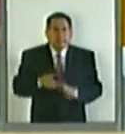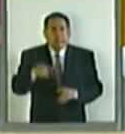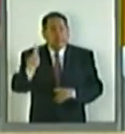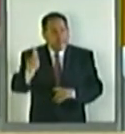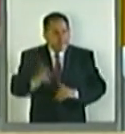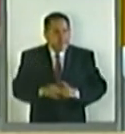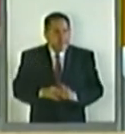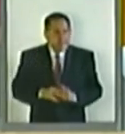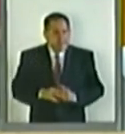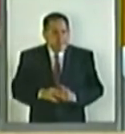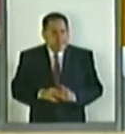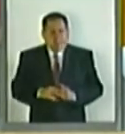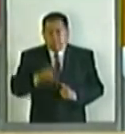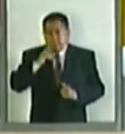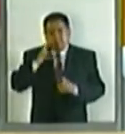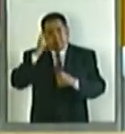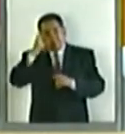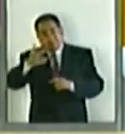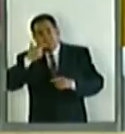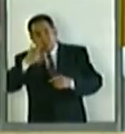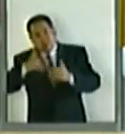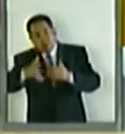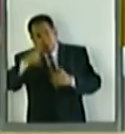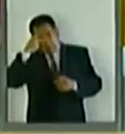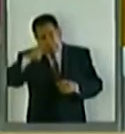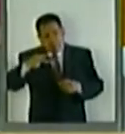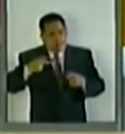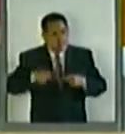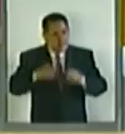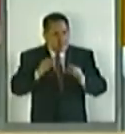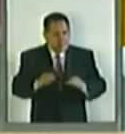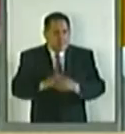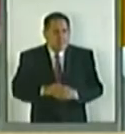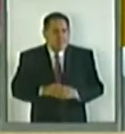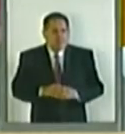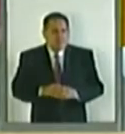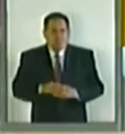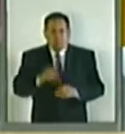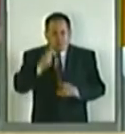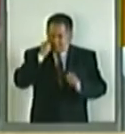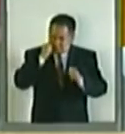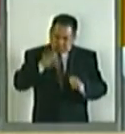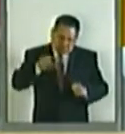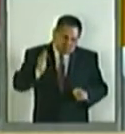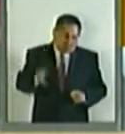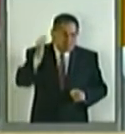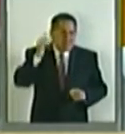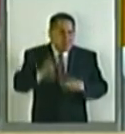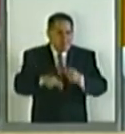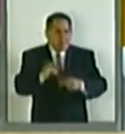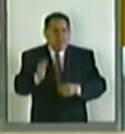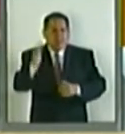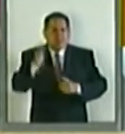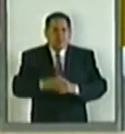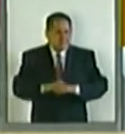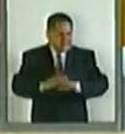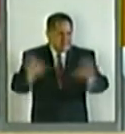embargo, un mejor futuro para los mexicanos, para nosotros no tiene costo. Ya está